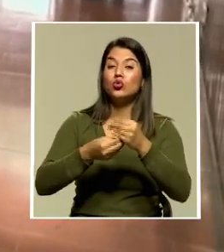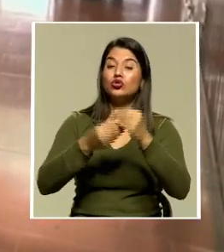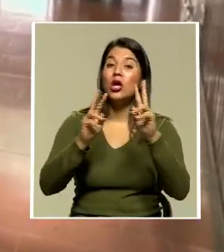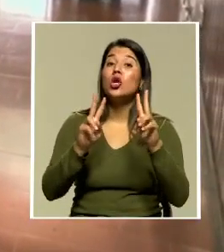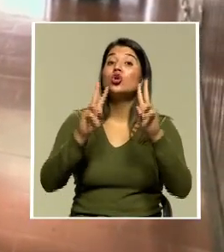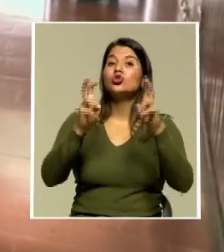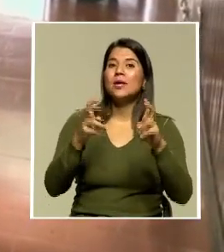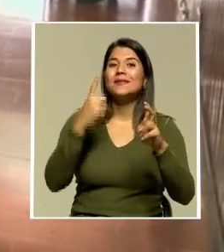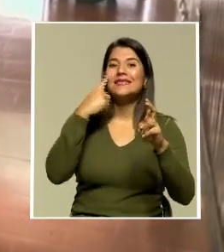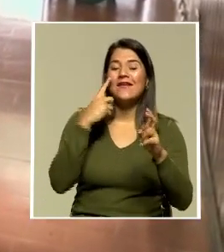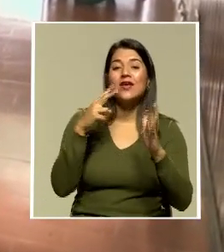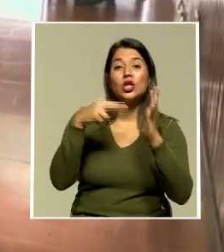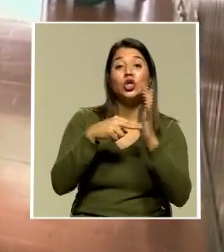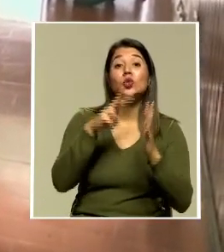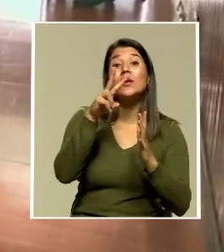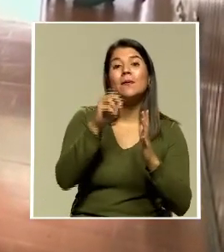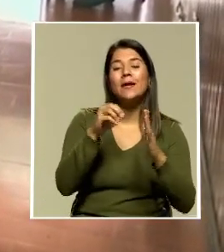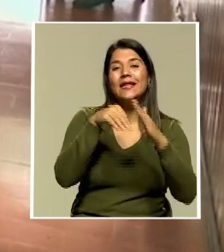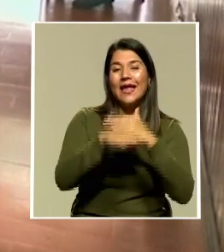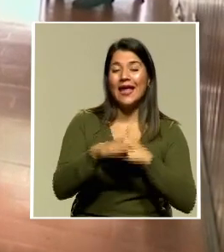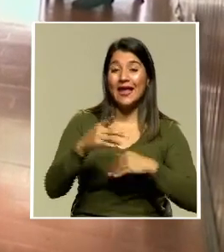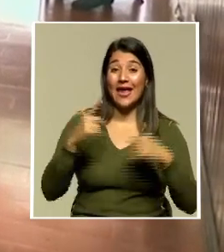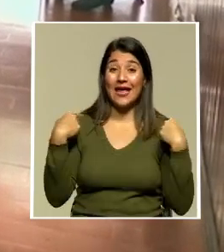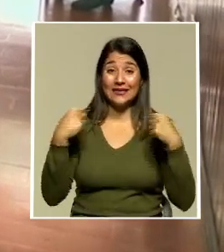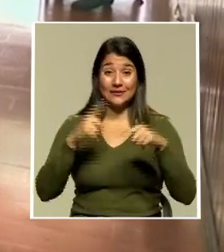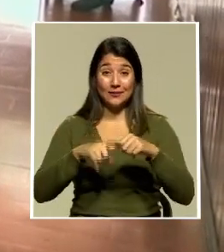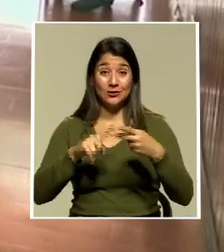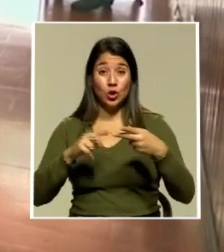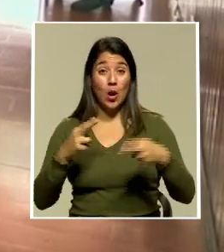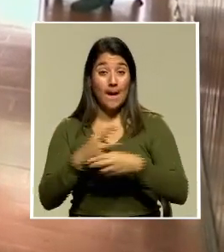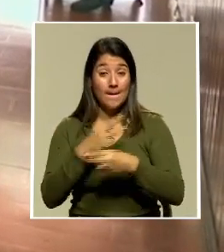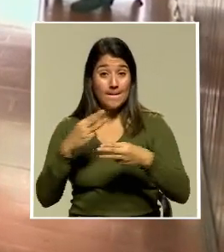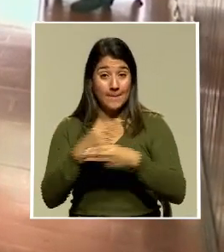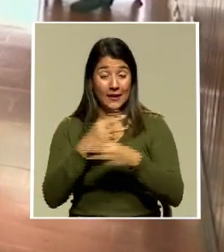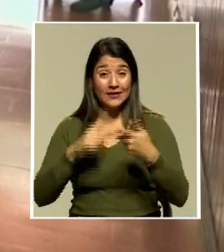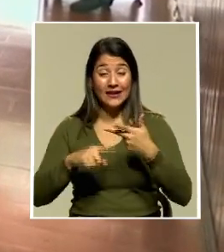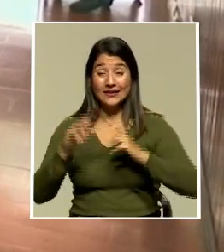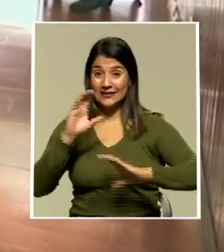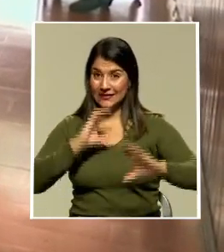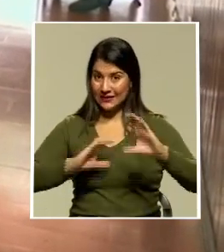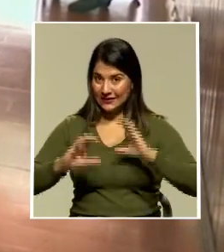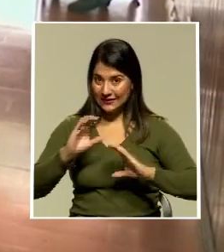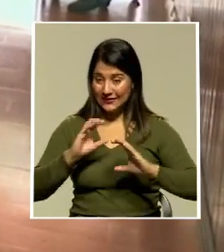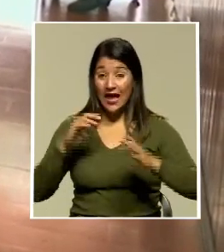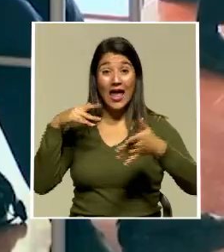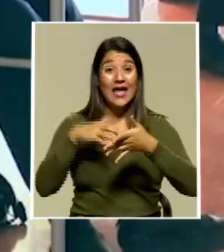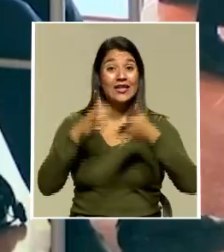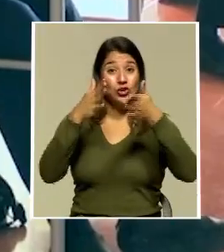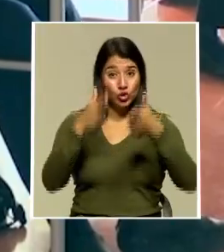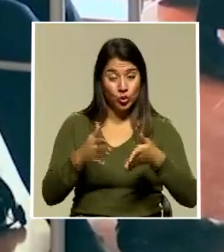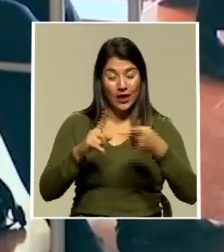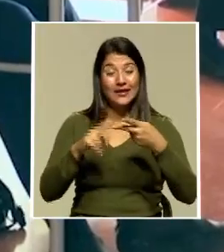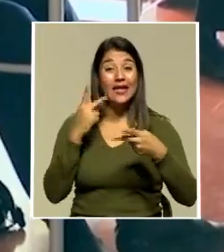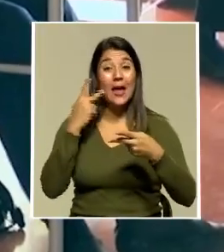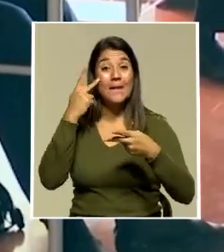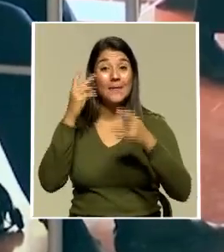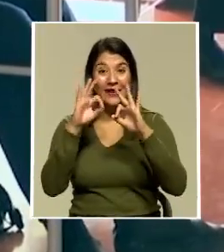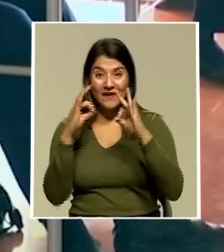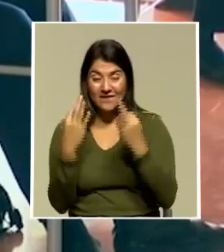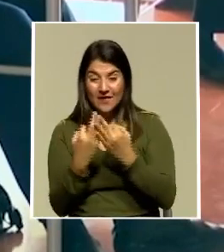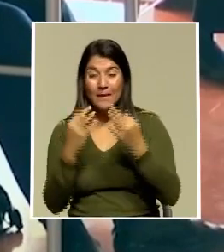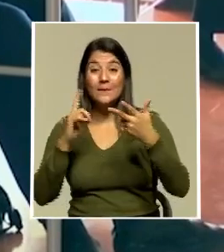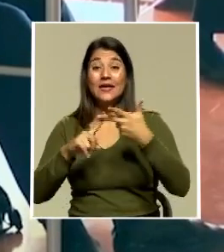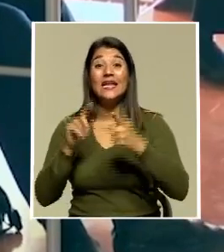en el 2020 en las materias de español, matemática y ciencias. Los estudiantes, padres de familia y representantes del